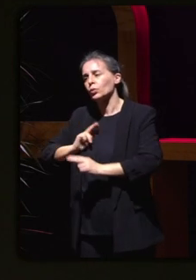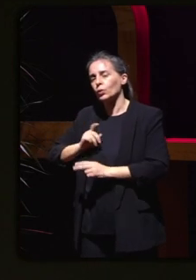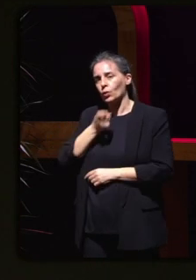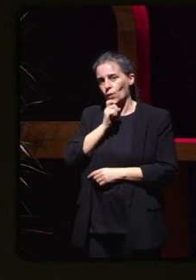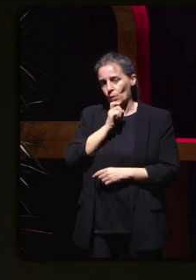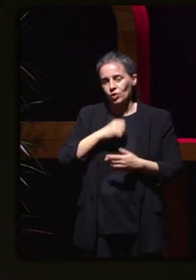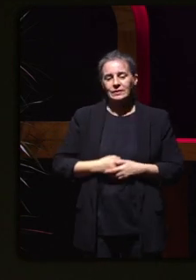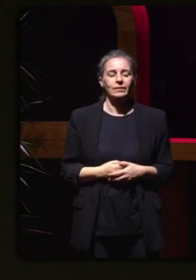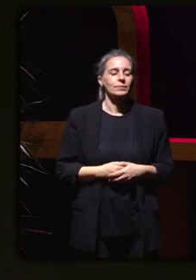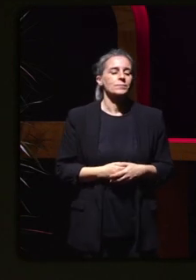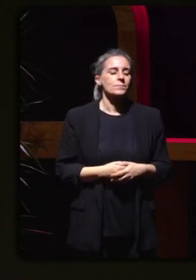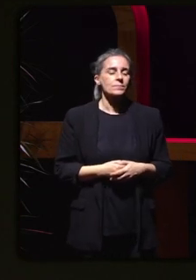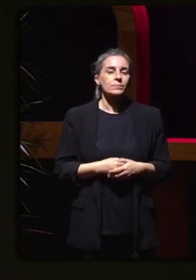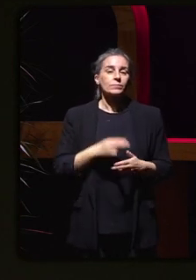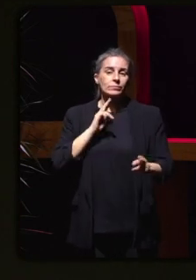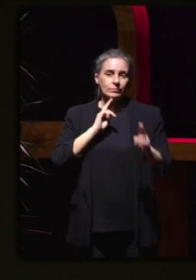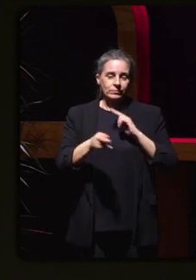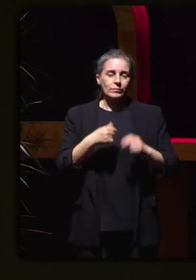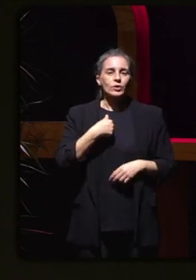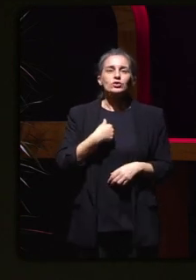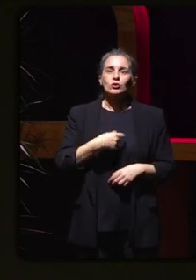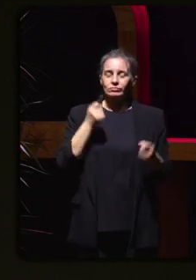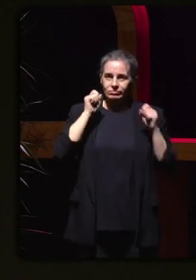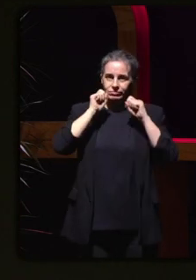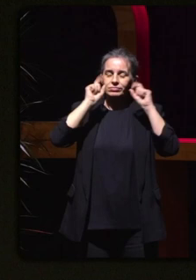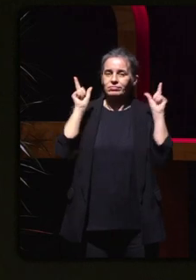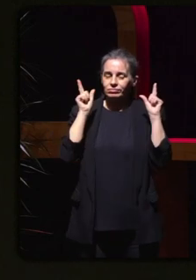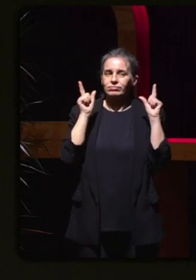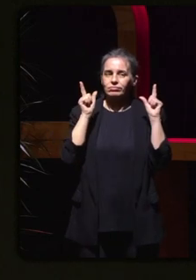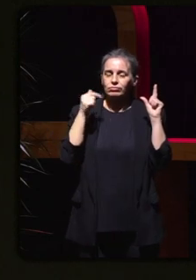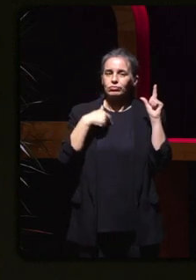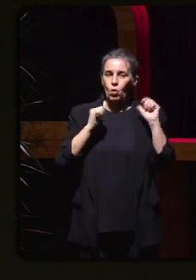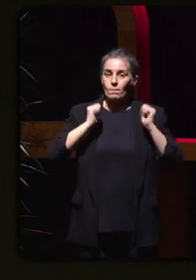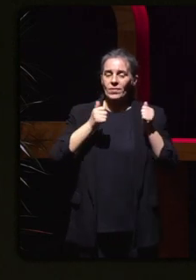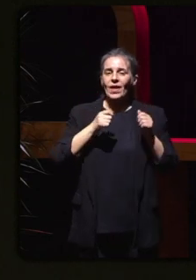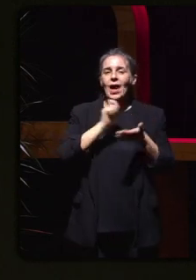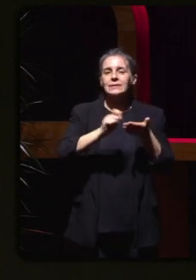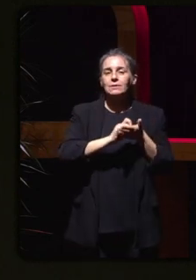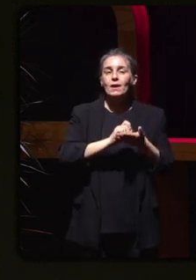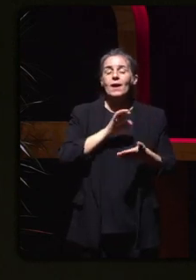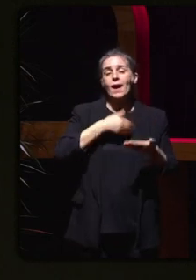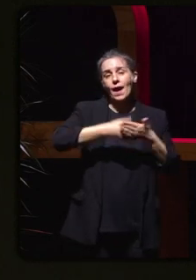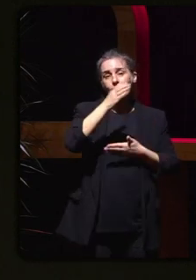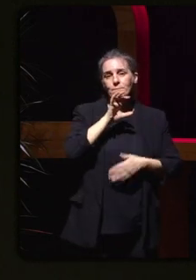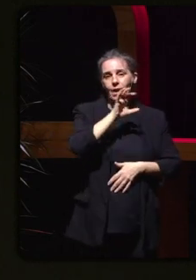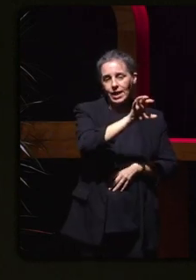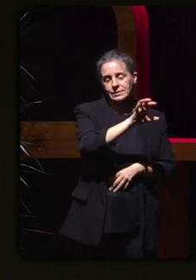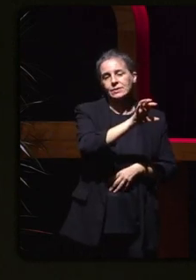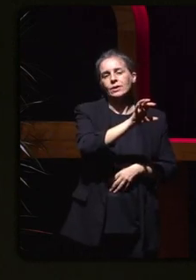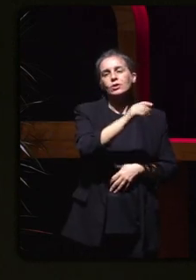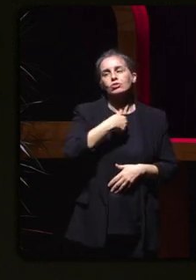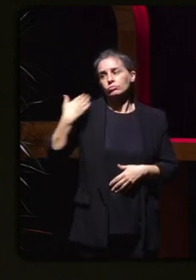un salto enorme desde que escribo en el país cuando escribían en vanity fair que estuve muchos años trabajando en